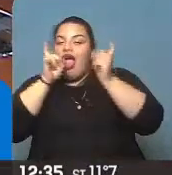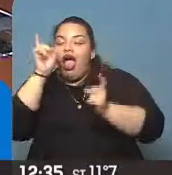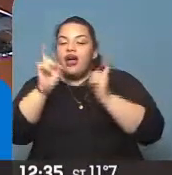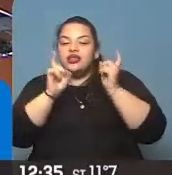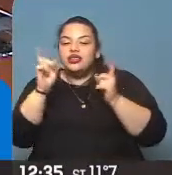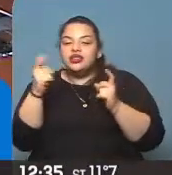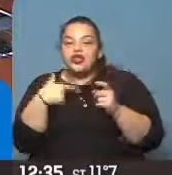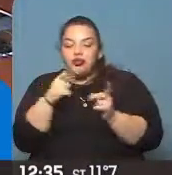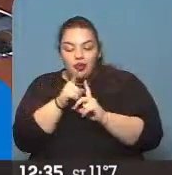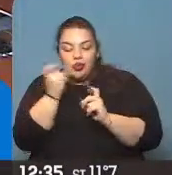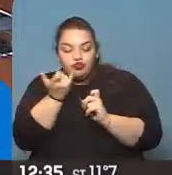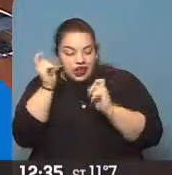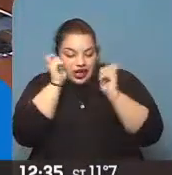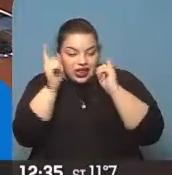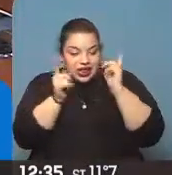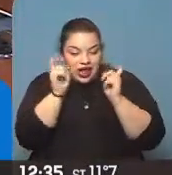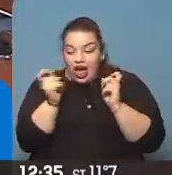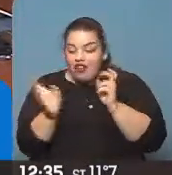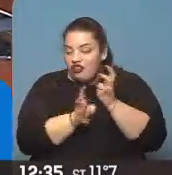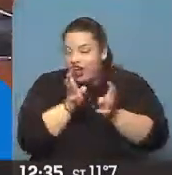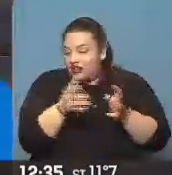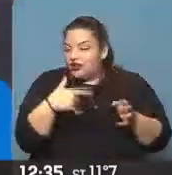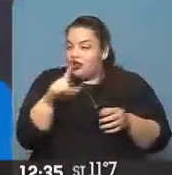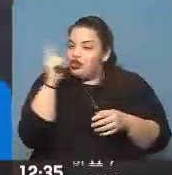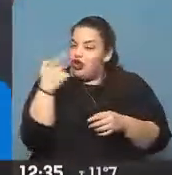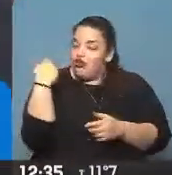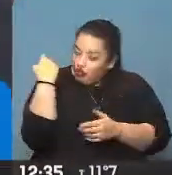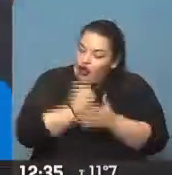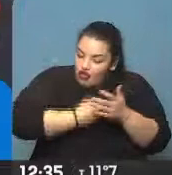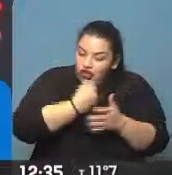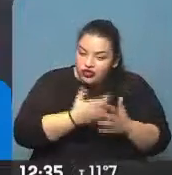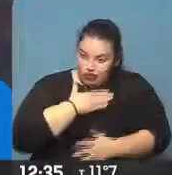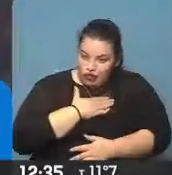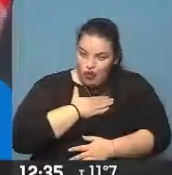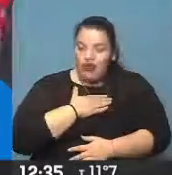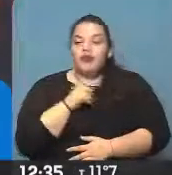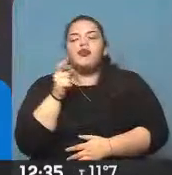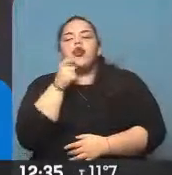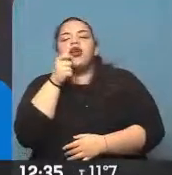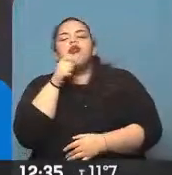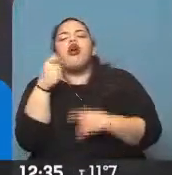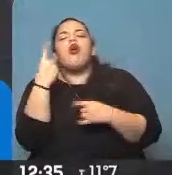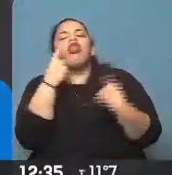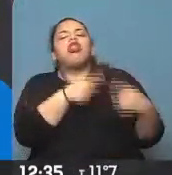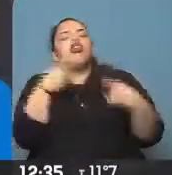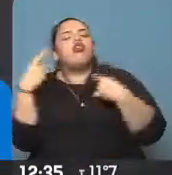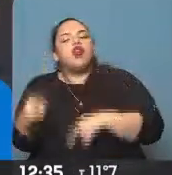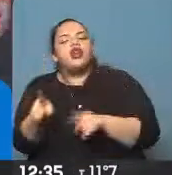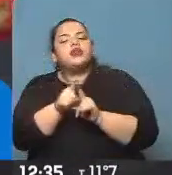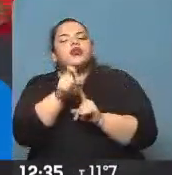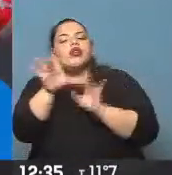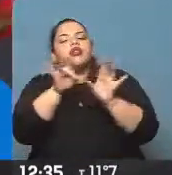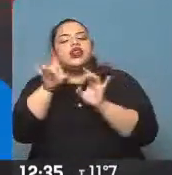usar mis pocas herramientas para poder potenciar mi macri tienen de diferentes los zapatos que usan los chicos que van a usar los chicos en los de la selección